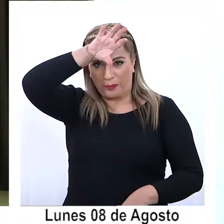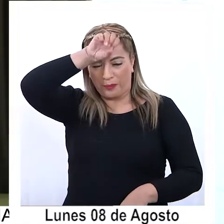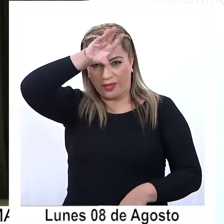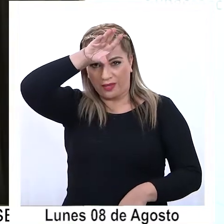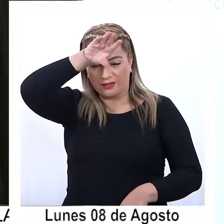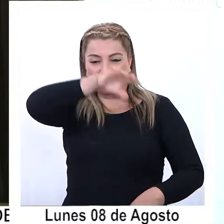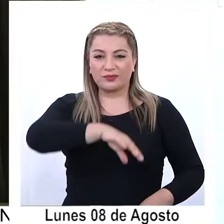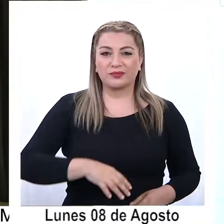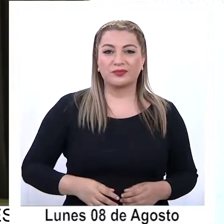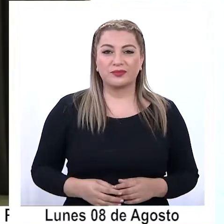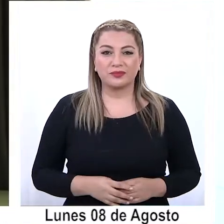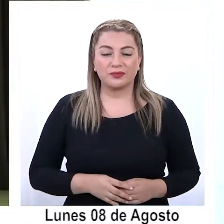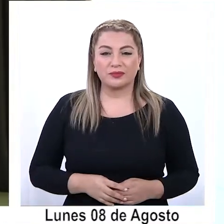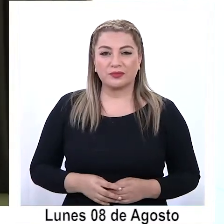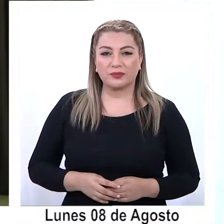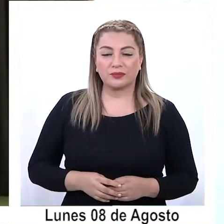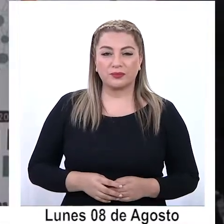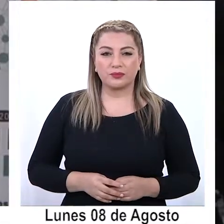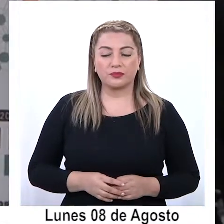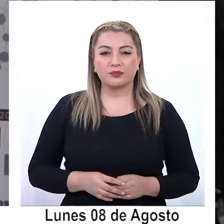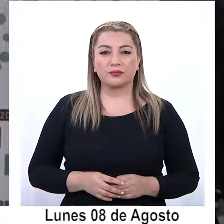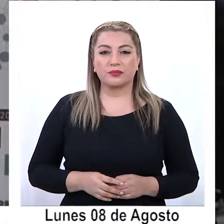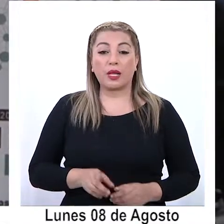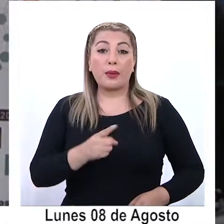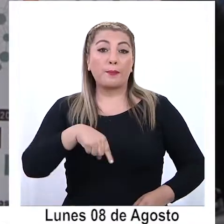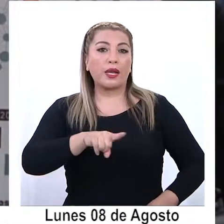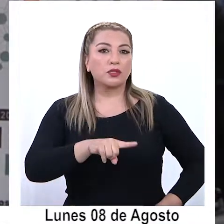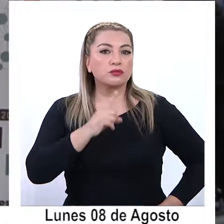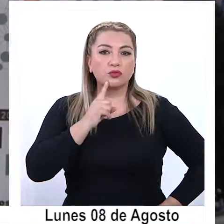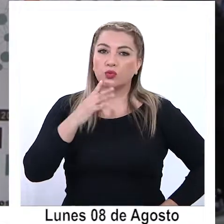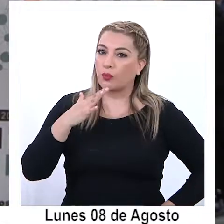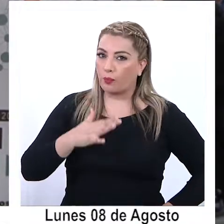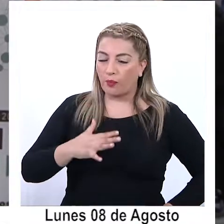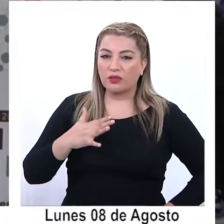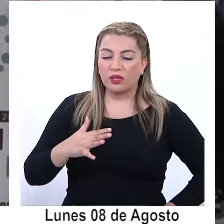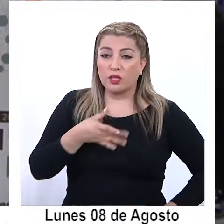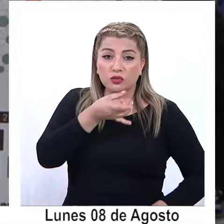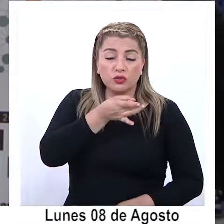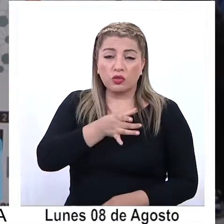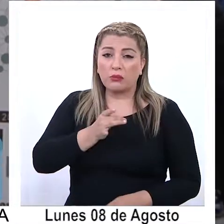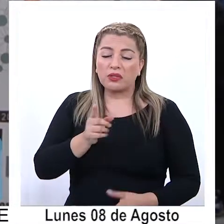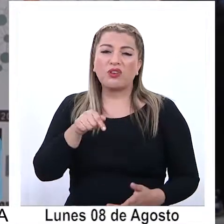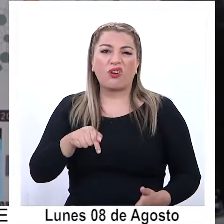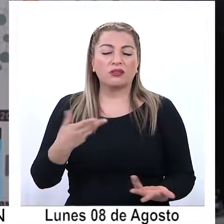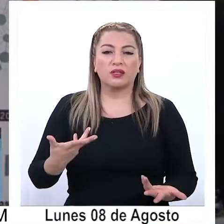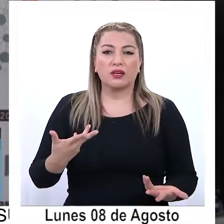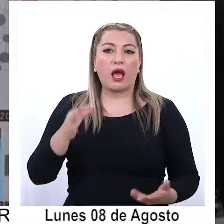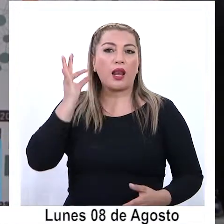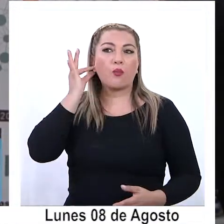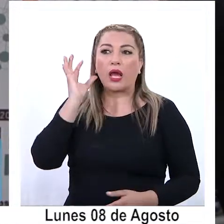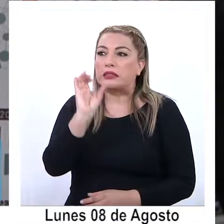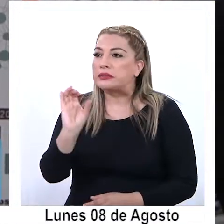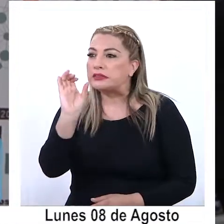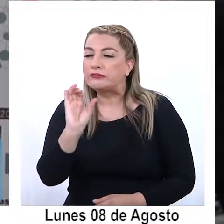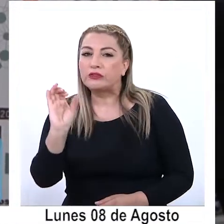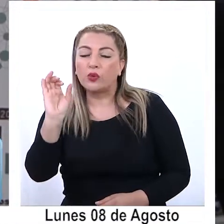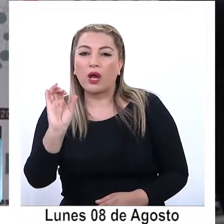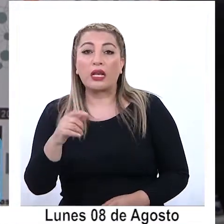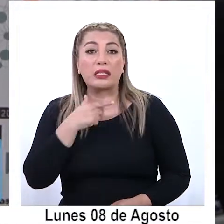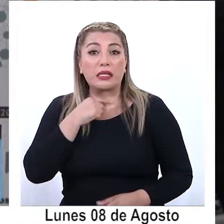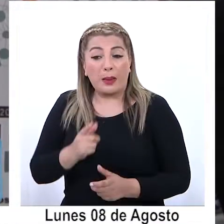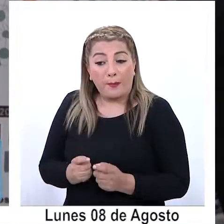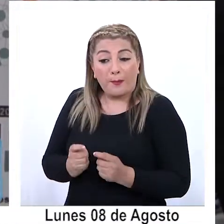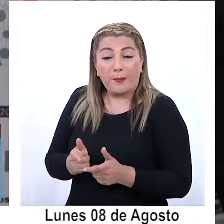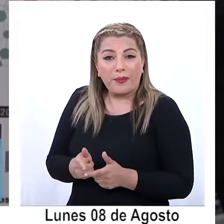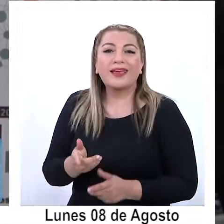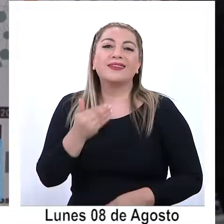no metálica. Para nosotros es sumamente importante no tan solo hoy en día buscar a las mujeres que tengan las competencias,